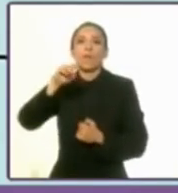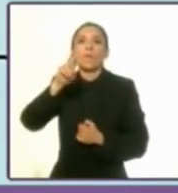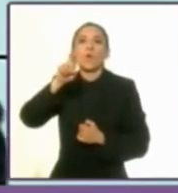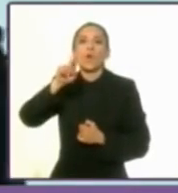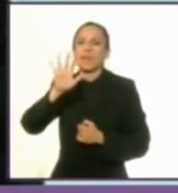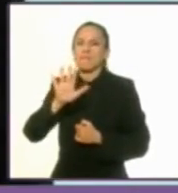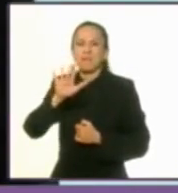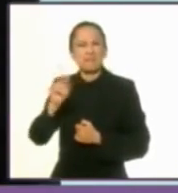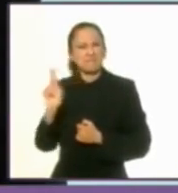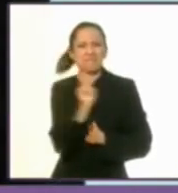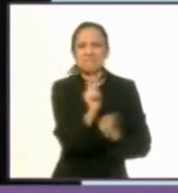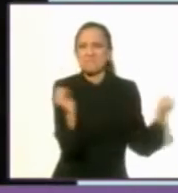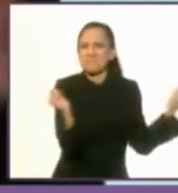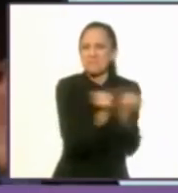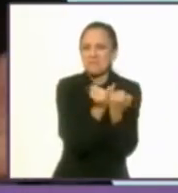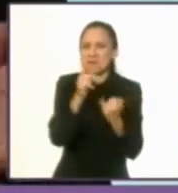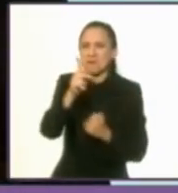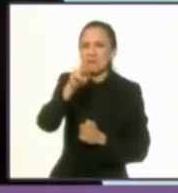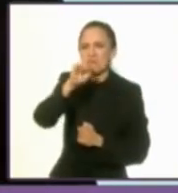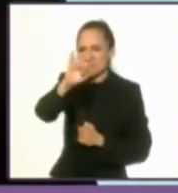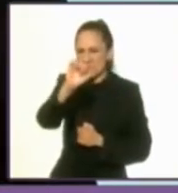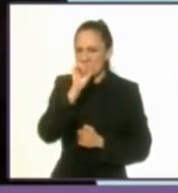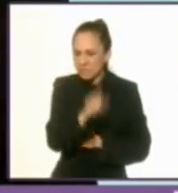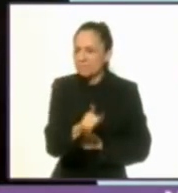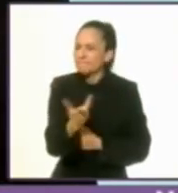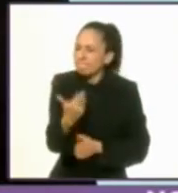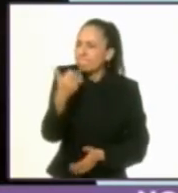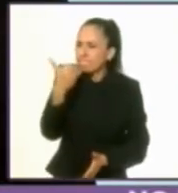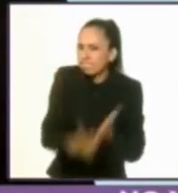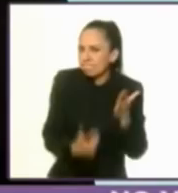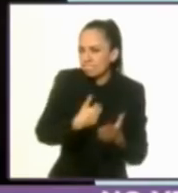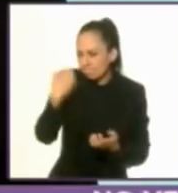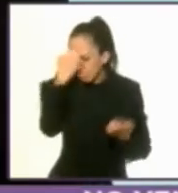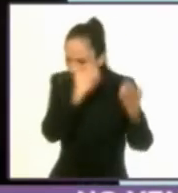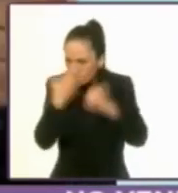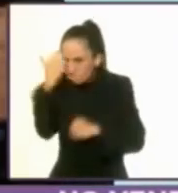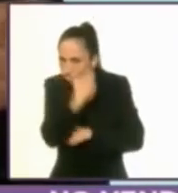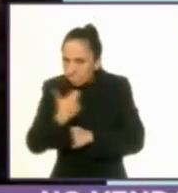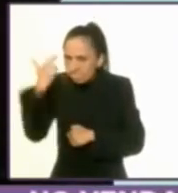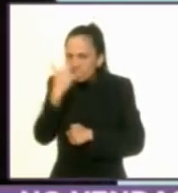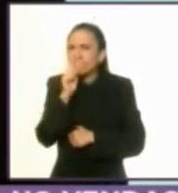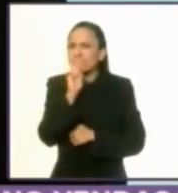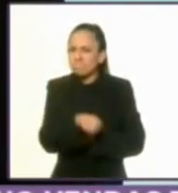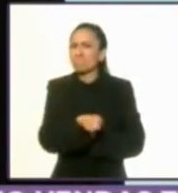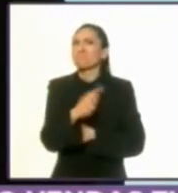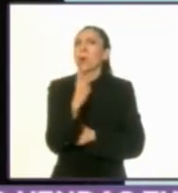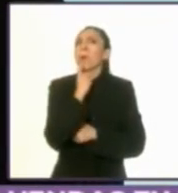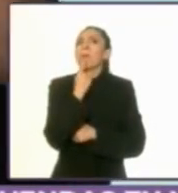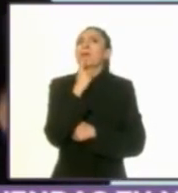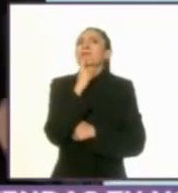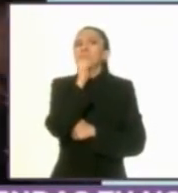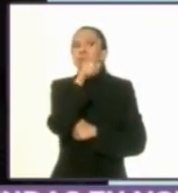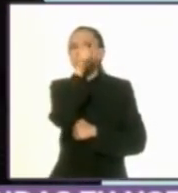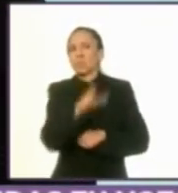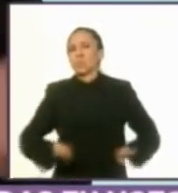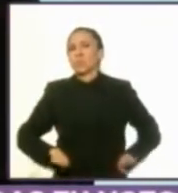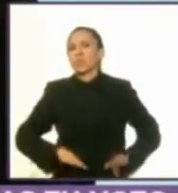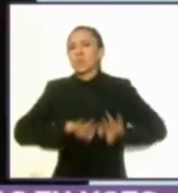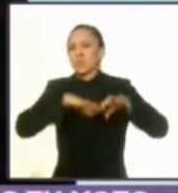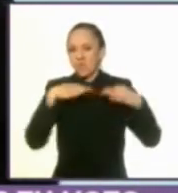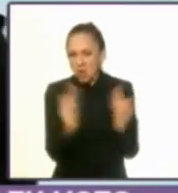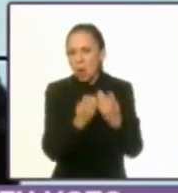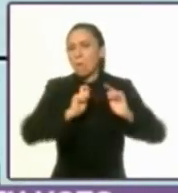creo que tenemos que hacer una revisión de lo que ha significado el lopezobradorismo que ha compartido